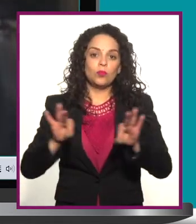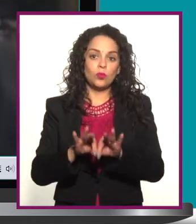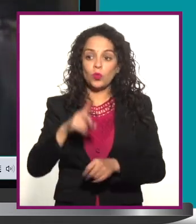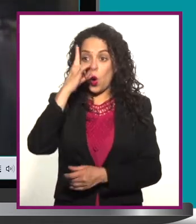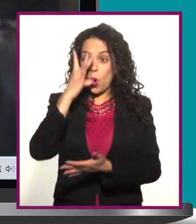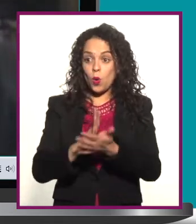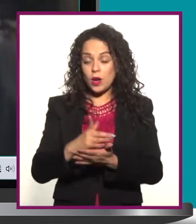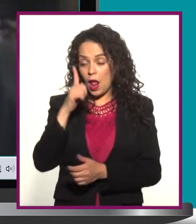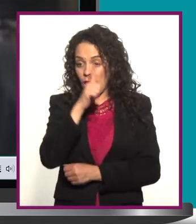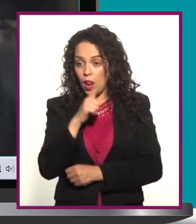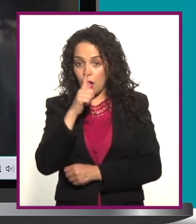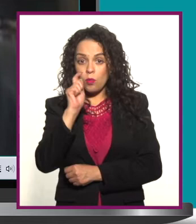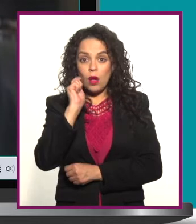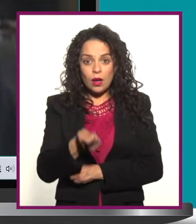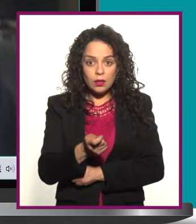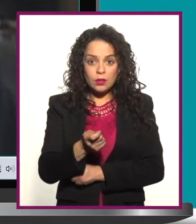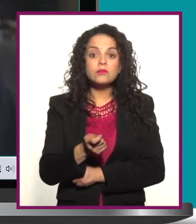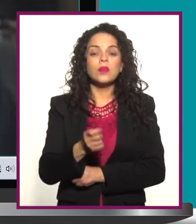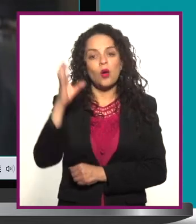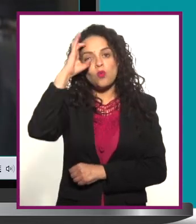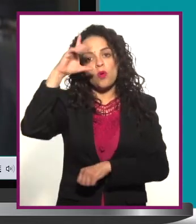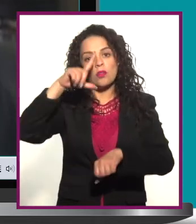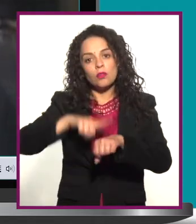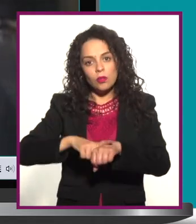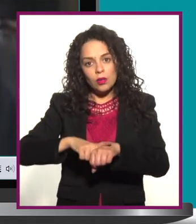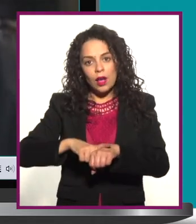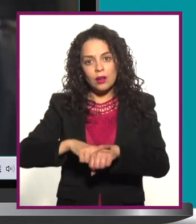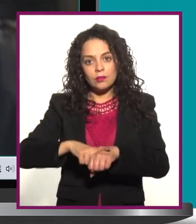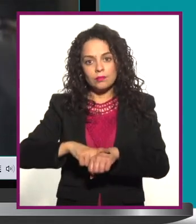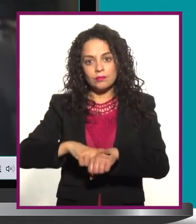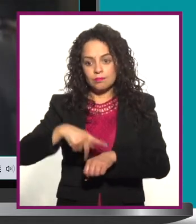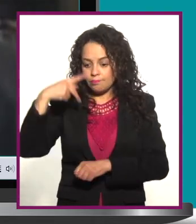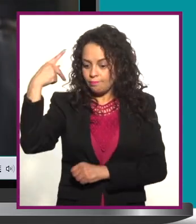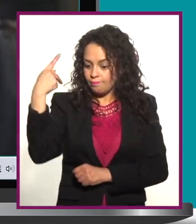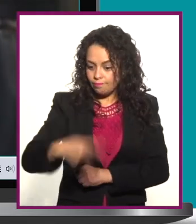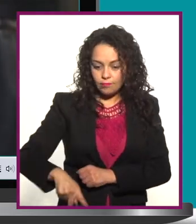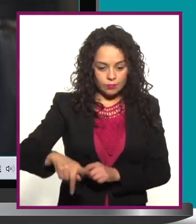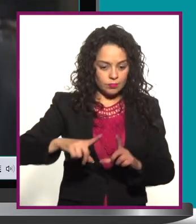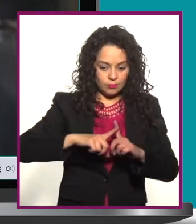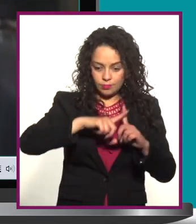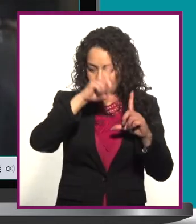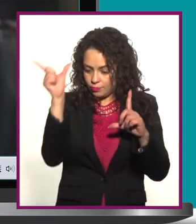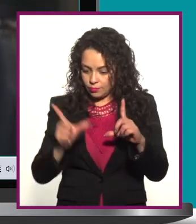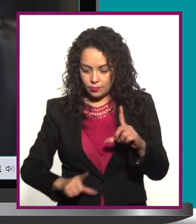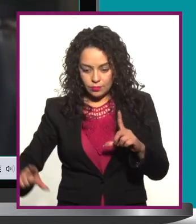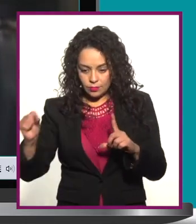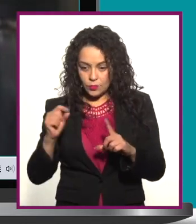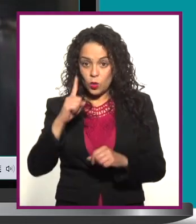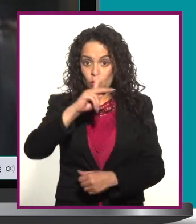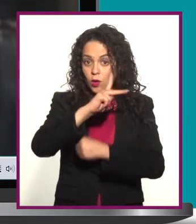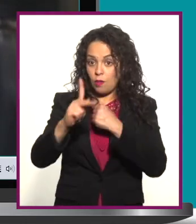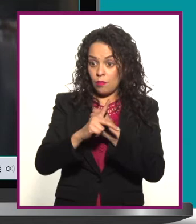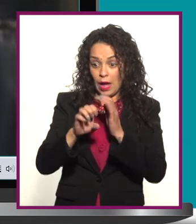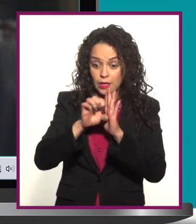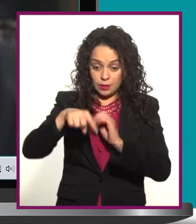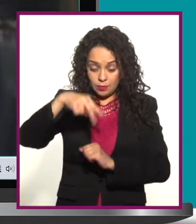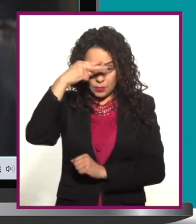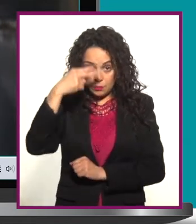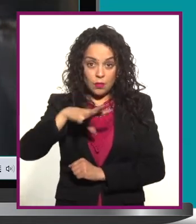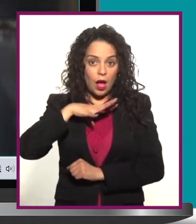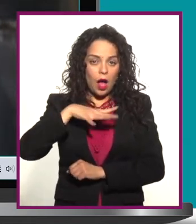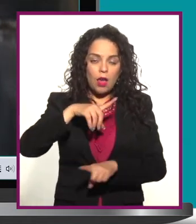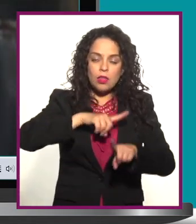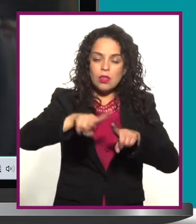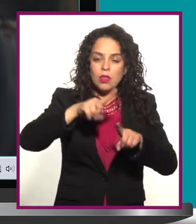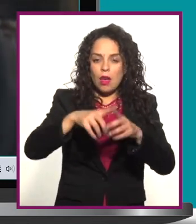importancia. Una lengua es el reflejo de una cultura, es el patrimonio cultural de una nación y el hecho de que un país como el